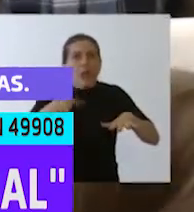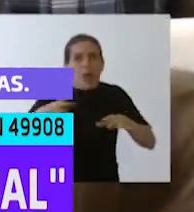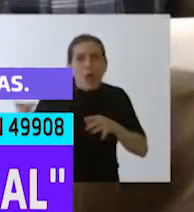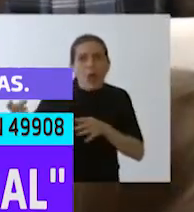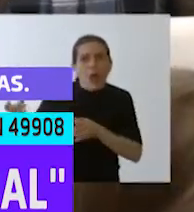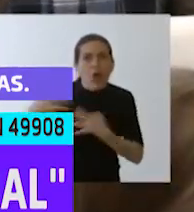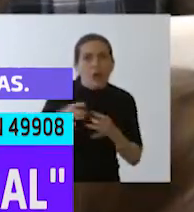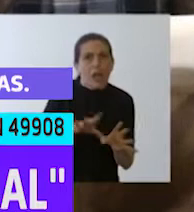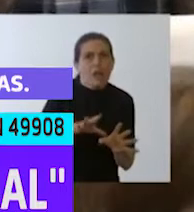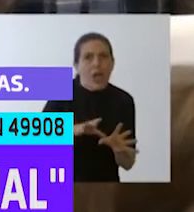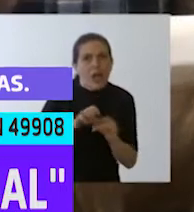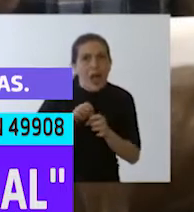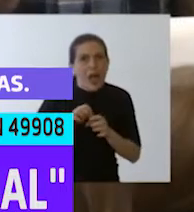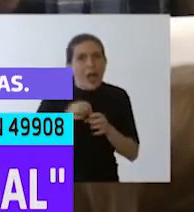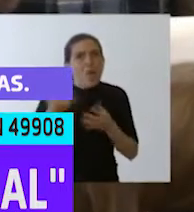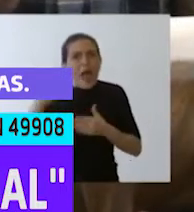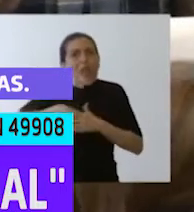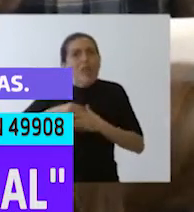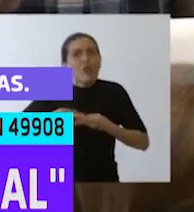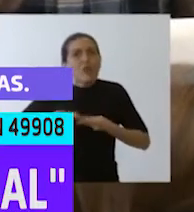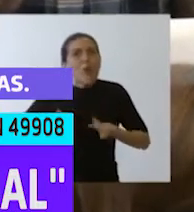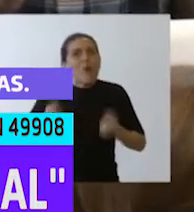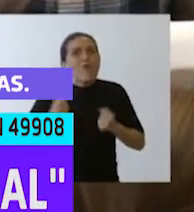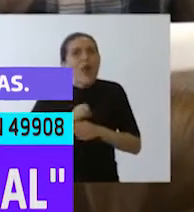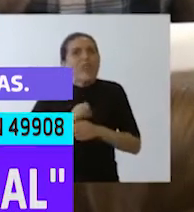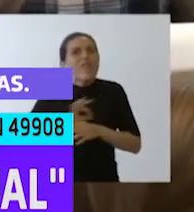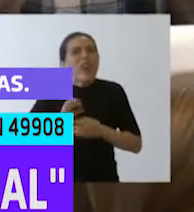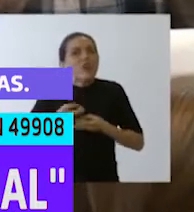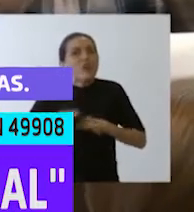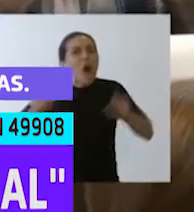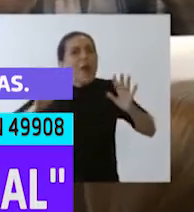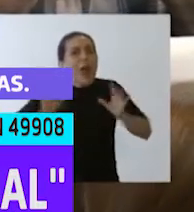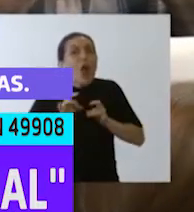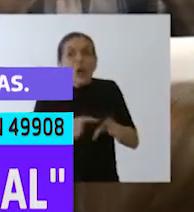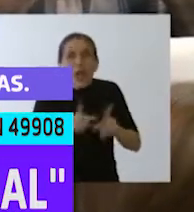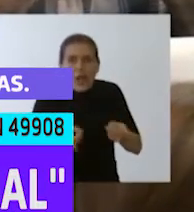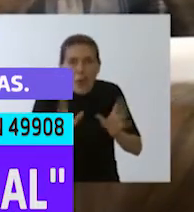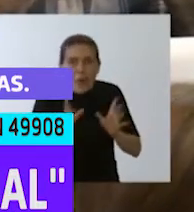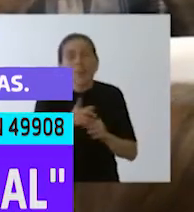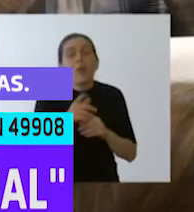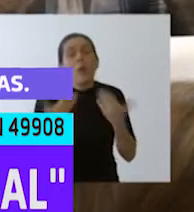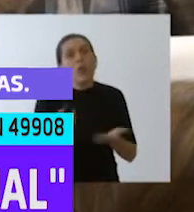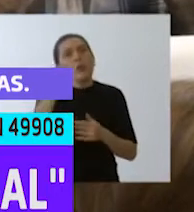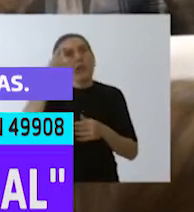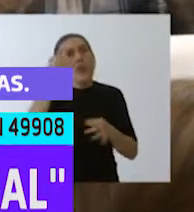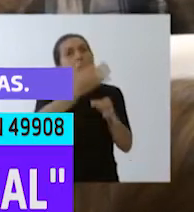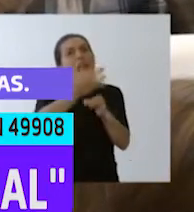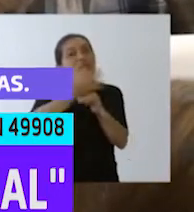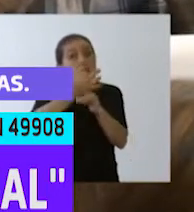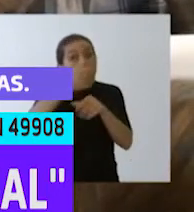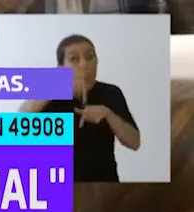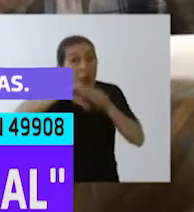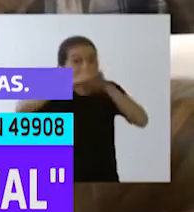las responsabilidades. El Ministerio de Salud es el rector. Cuando consulta o necesita consultar aspectos, viene a nosotros